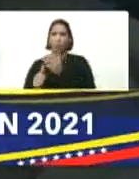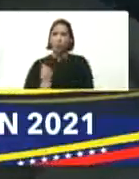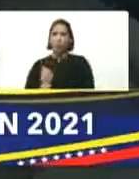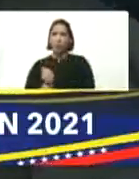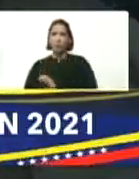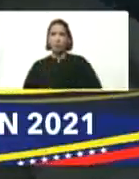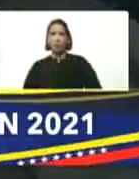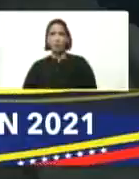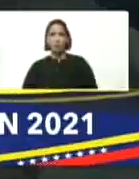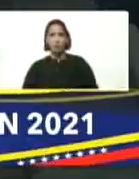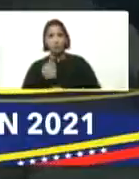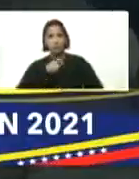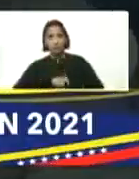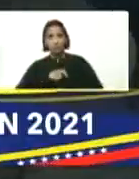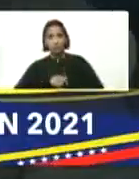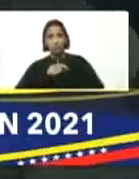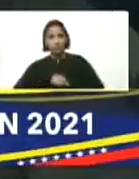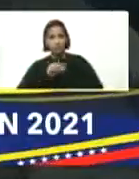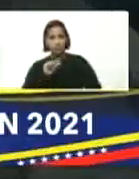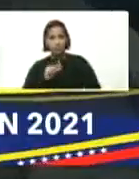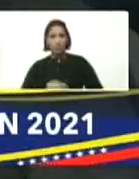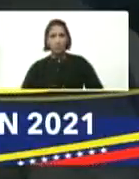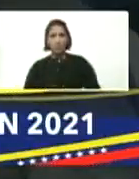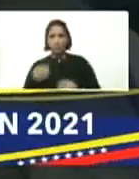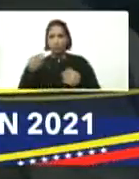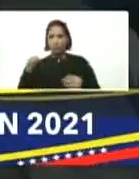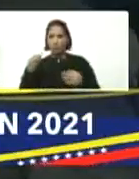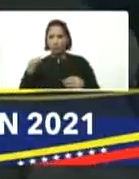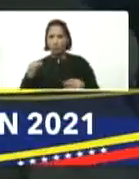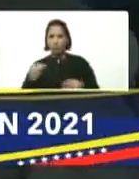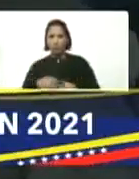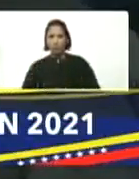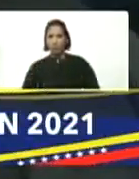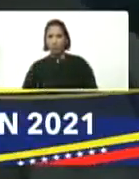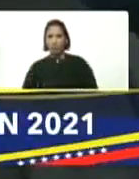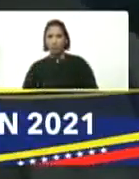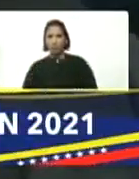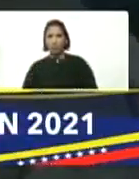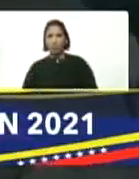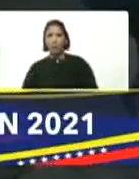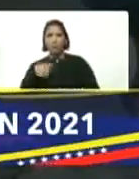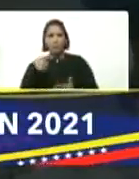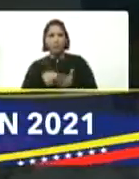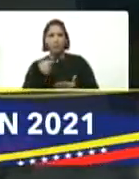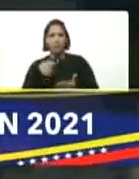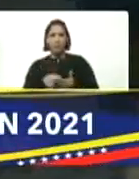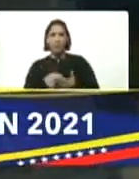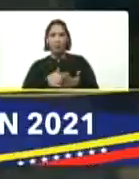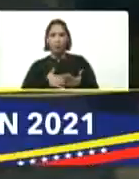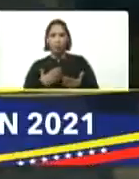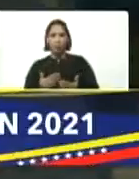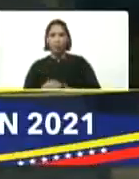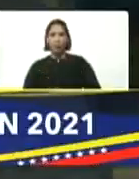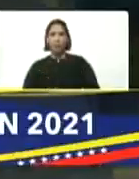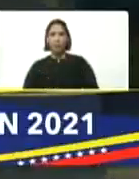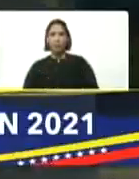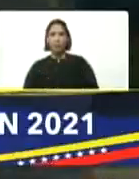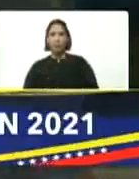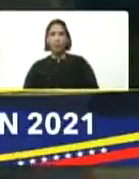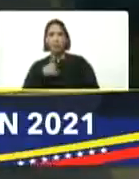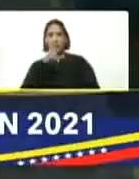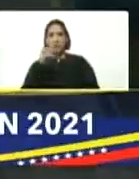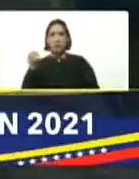el tiempo, el momento, el papel, el financiamiento de poder lanzar 100